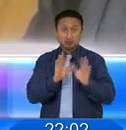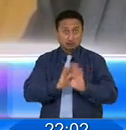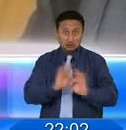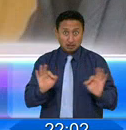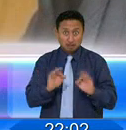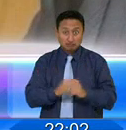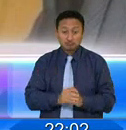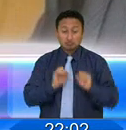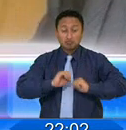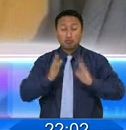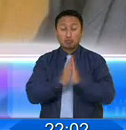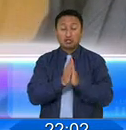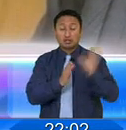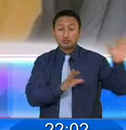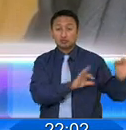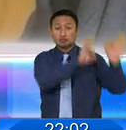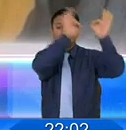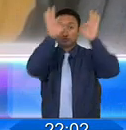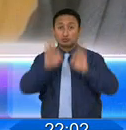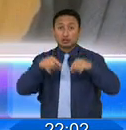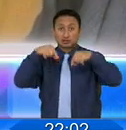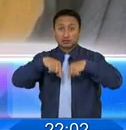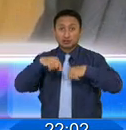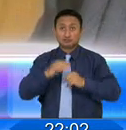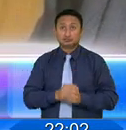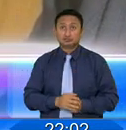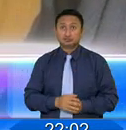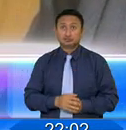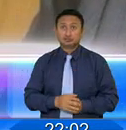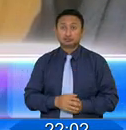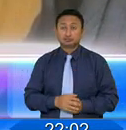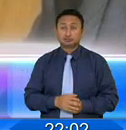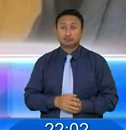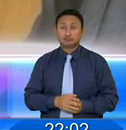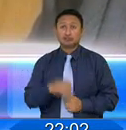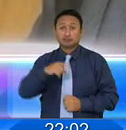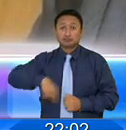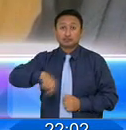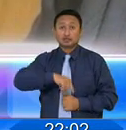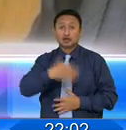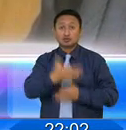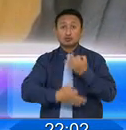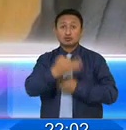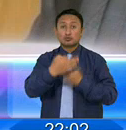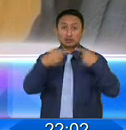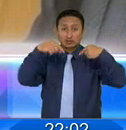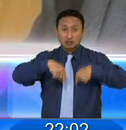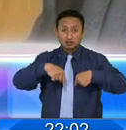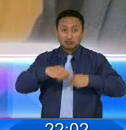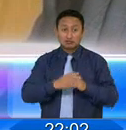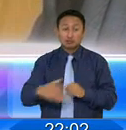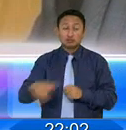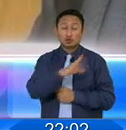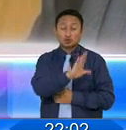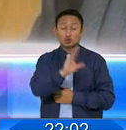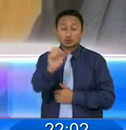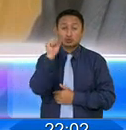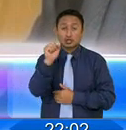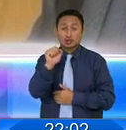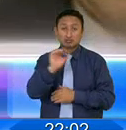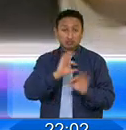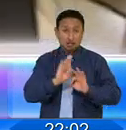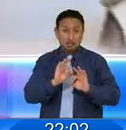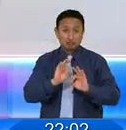desistido el pedido de extradición a Estados Unidos. Con eso cierra el capítulo de la privación de los derechos a los